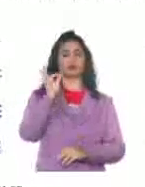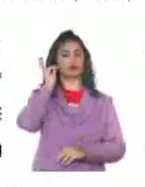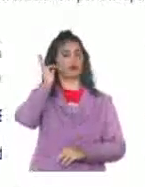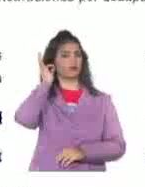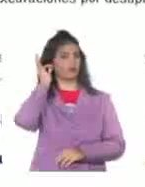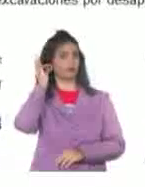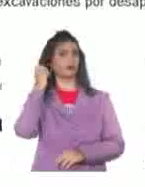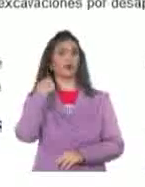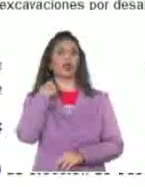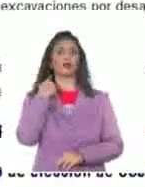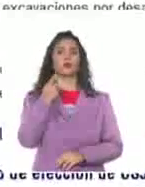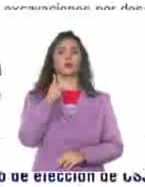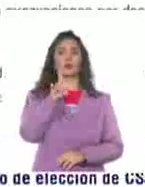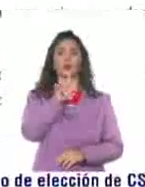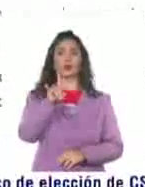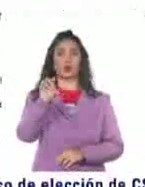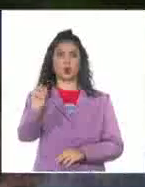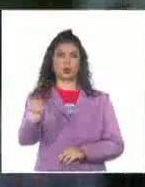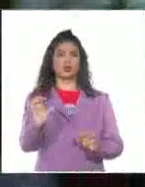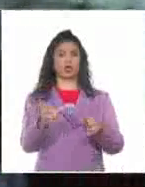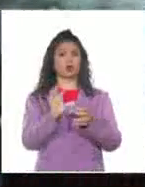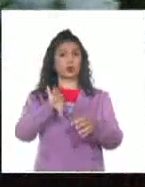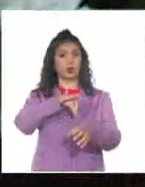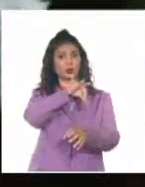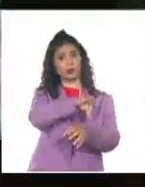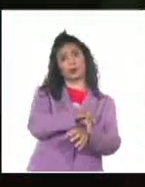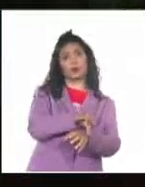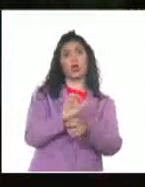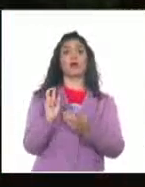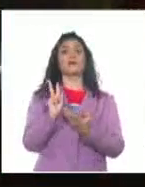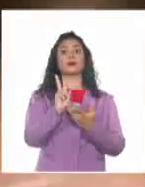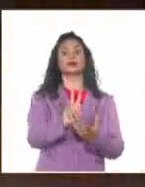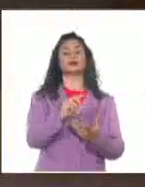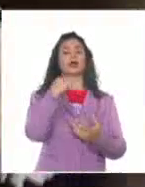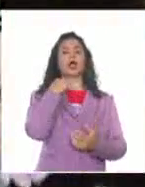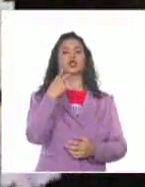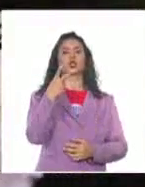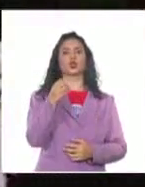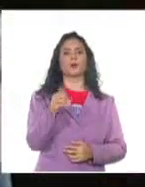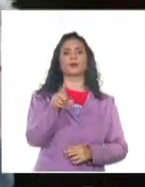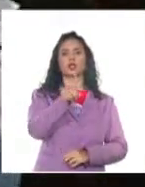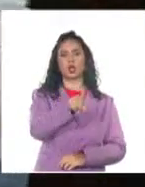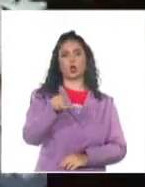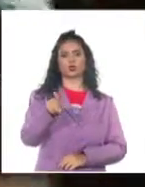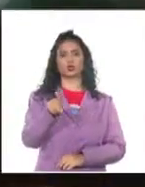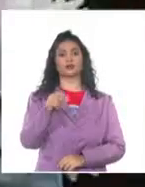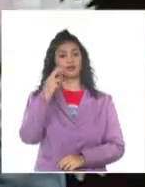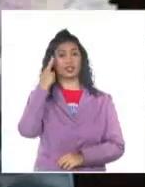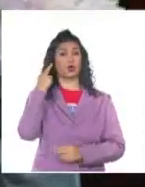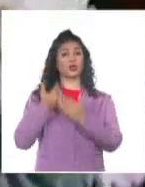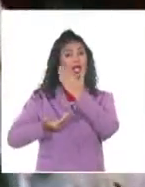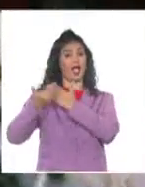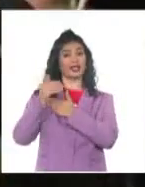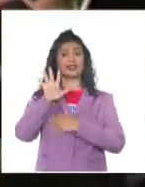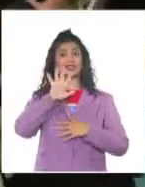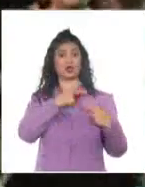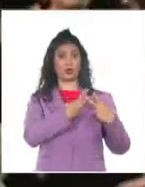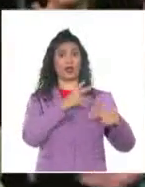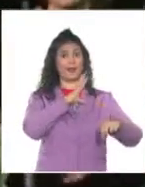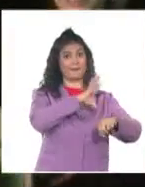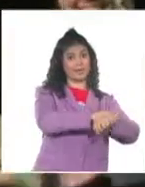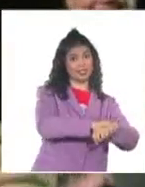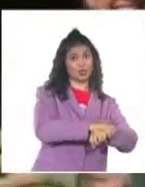14 de febrero de 1990, visitó Estados Unidos en 2011 en una cruzada de amor por la libertad de los cinco héroes. Su primera gira por